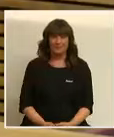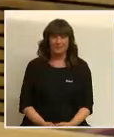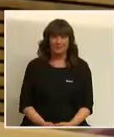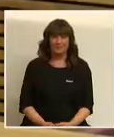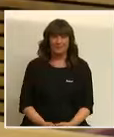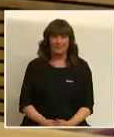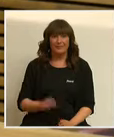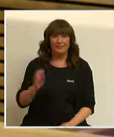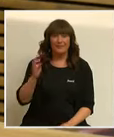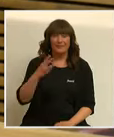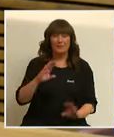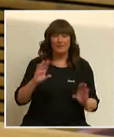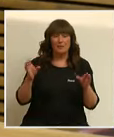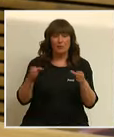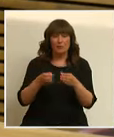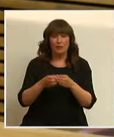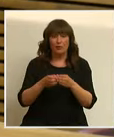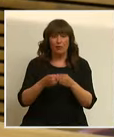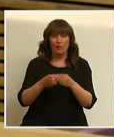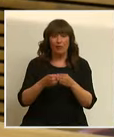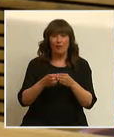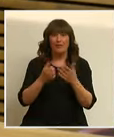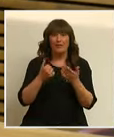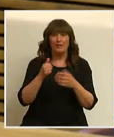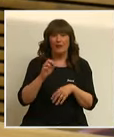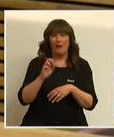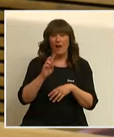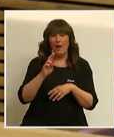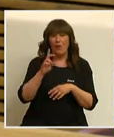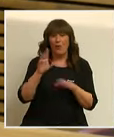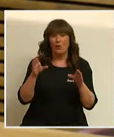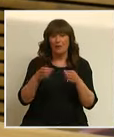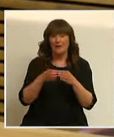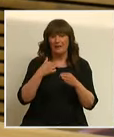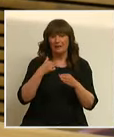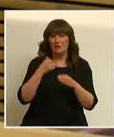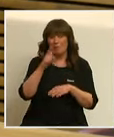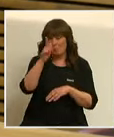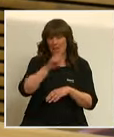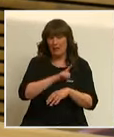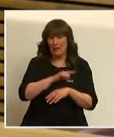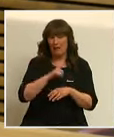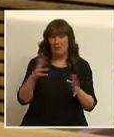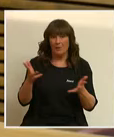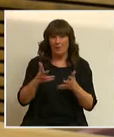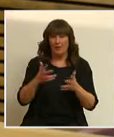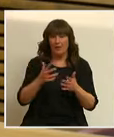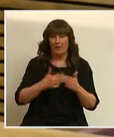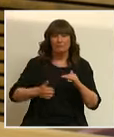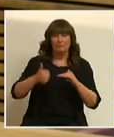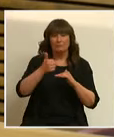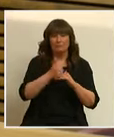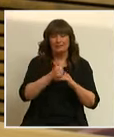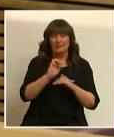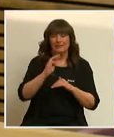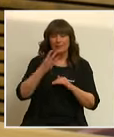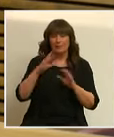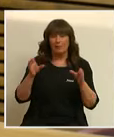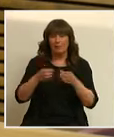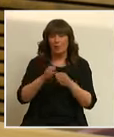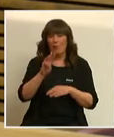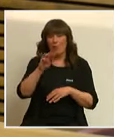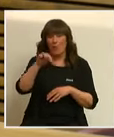Al tercer batalló d'intervenció de la unitat militar d'emergències arreplega el diploma el tinent coronel del tercer batalló de la UME